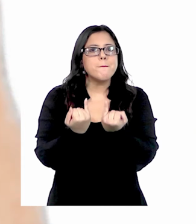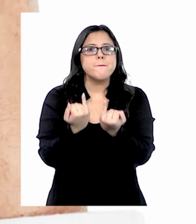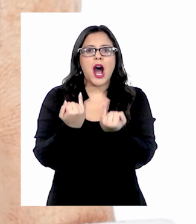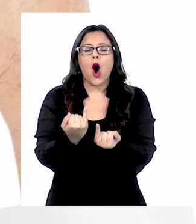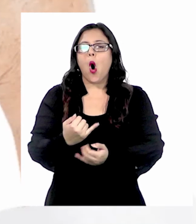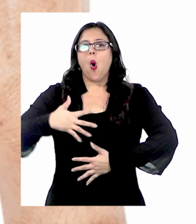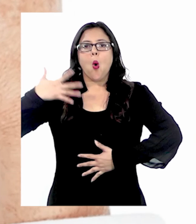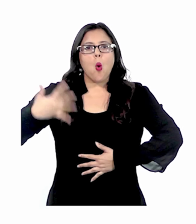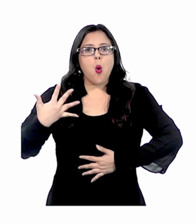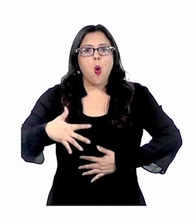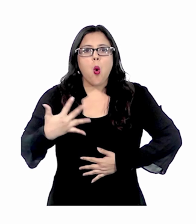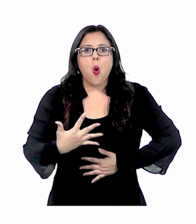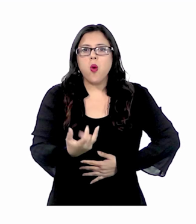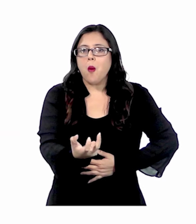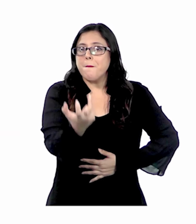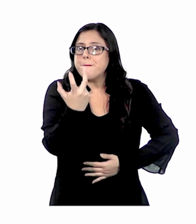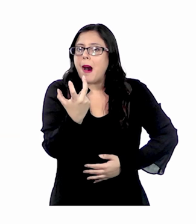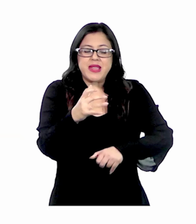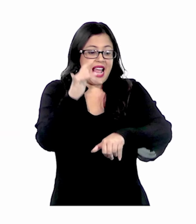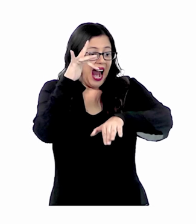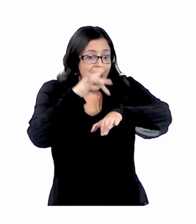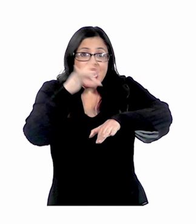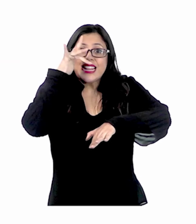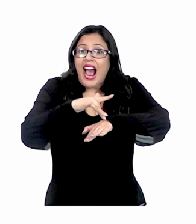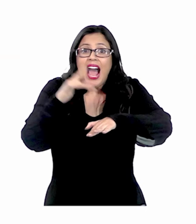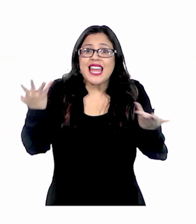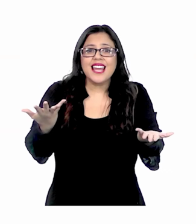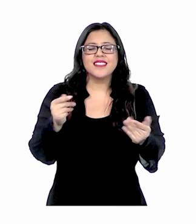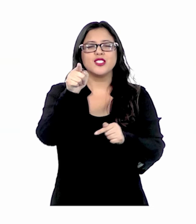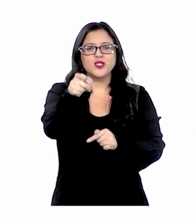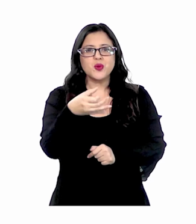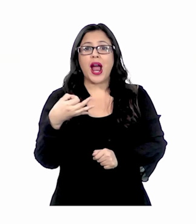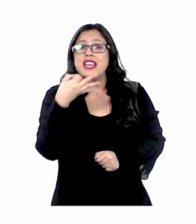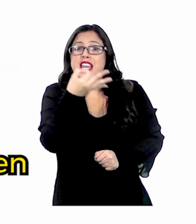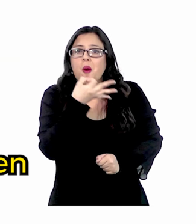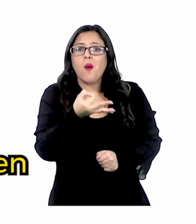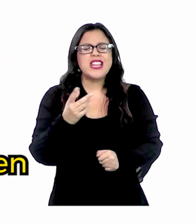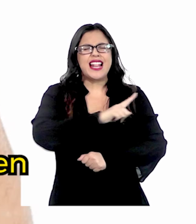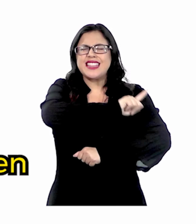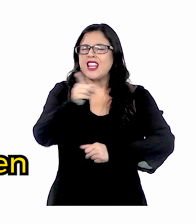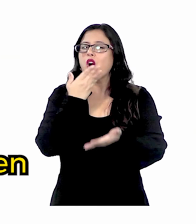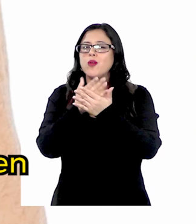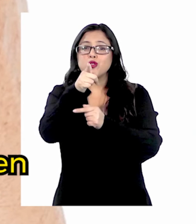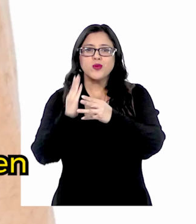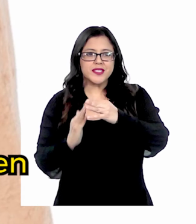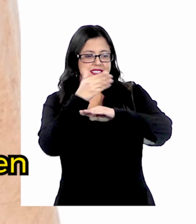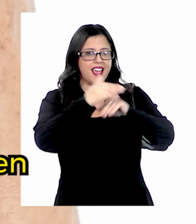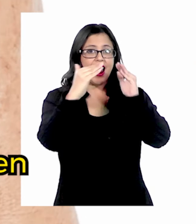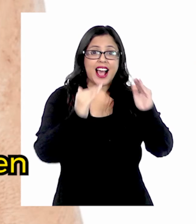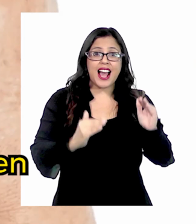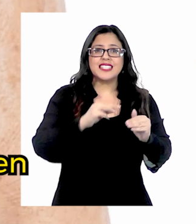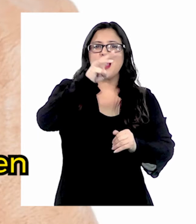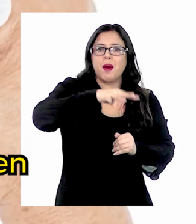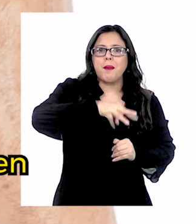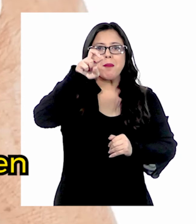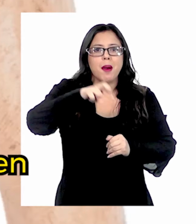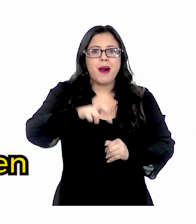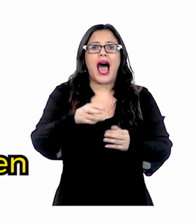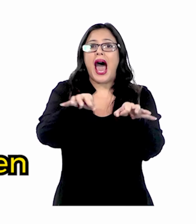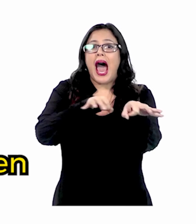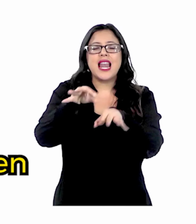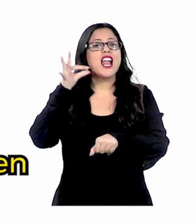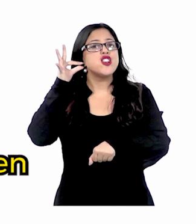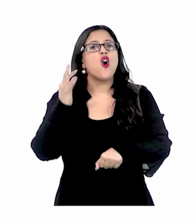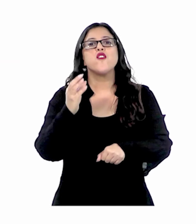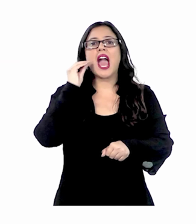Este es un dato, cabro. Es una papita caliente, caliente. Para que le cuenten de inmediato, apenas lleguen a sus casas,